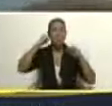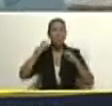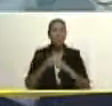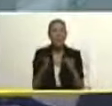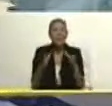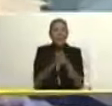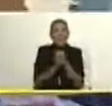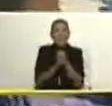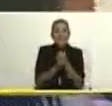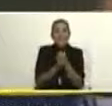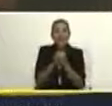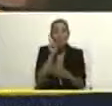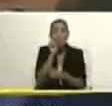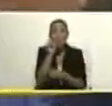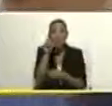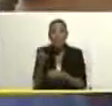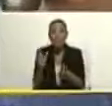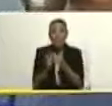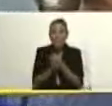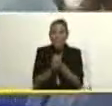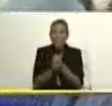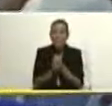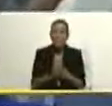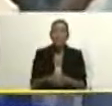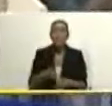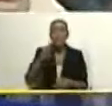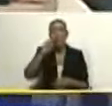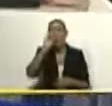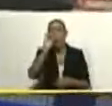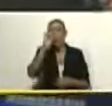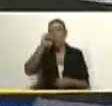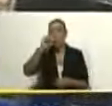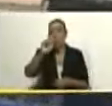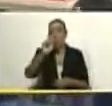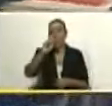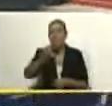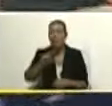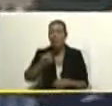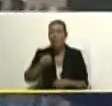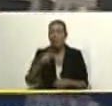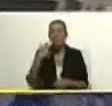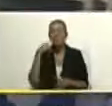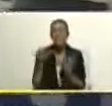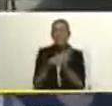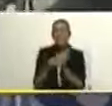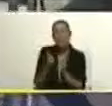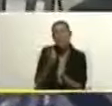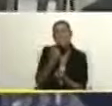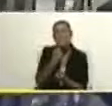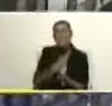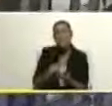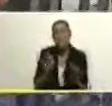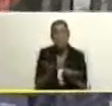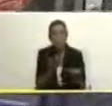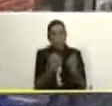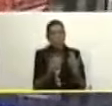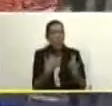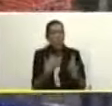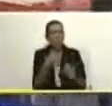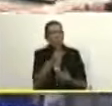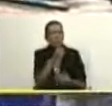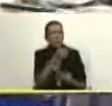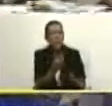amigo llamado Román Chamorro, todavía es amigo mío, Román Chamorro, que se me acercó y me dijo, oye,